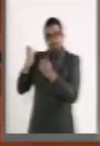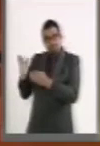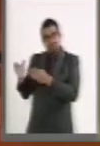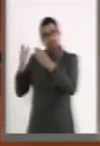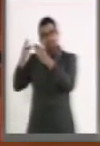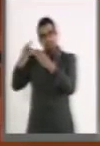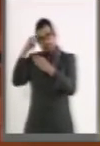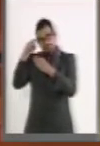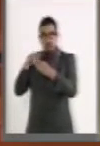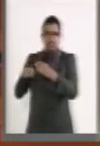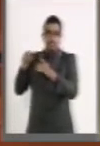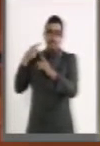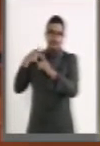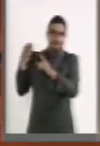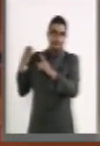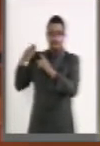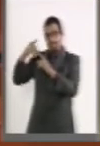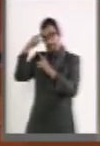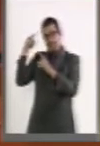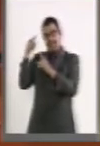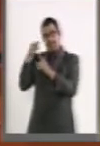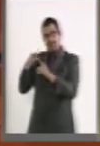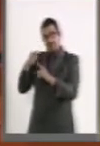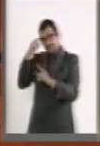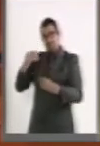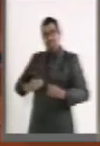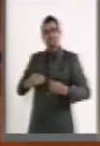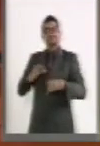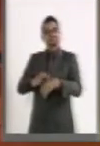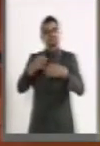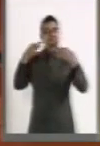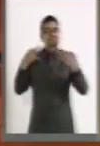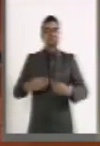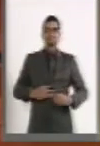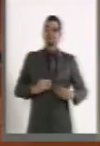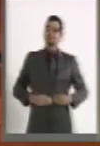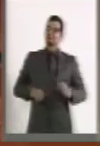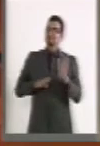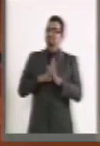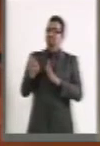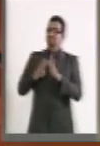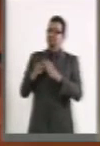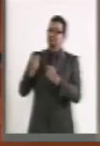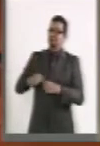al propio sujeto hacia metas de autorrealización y desarrollo personal y